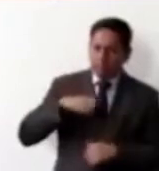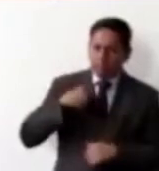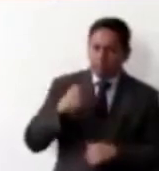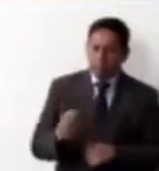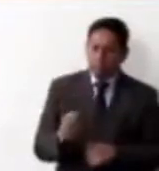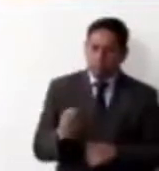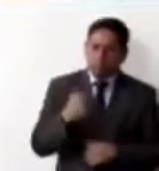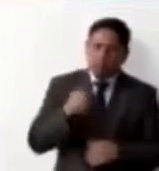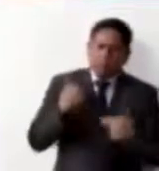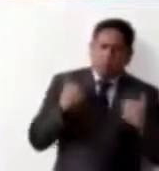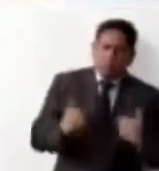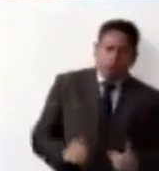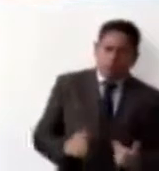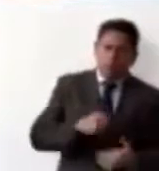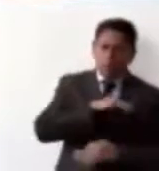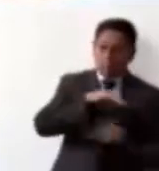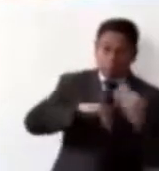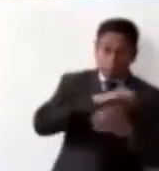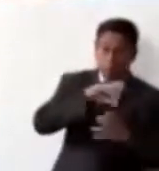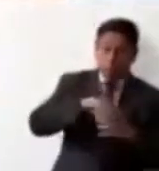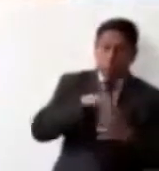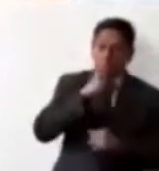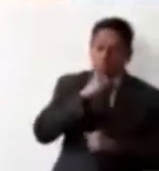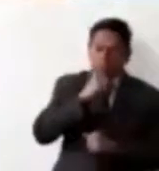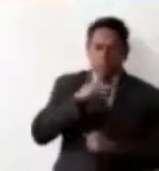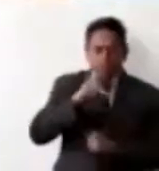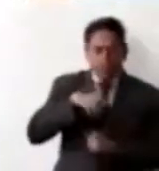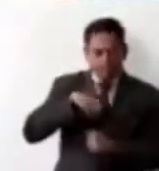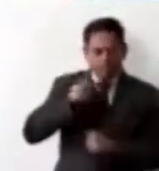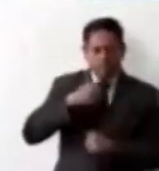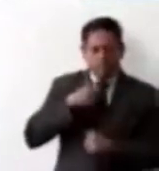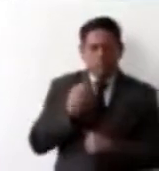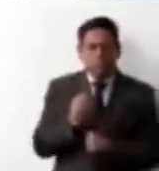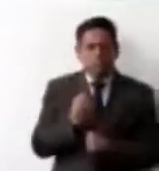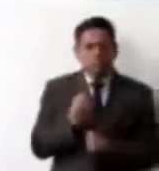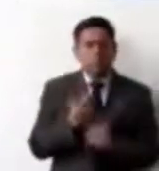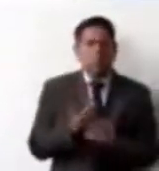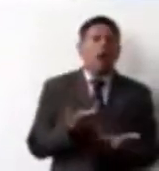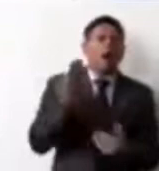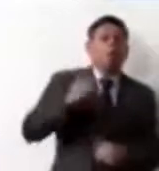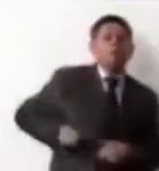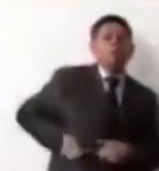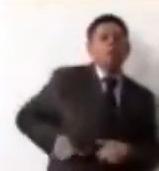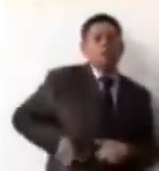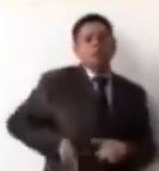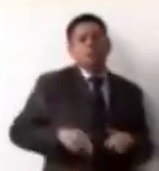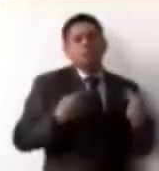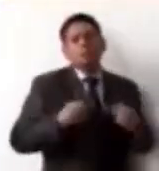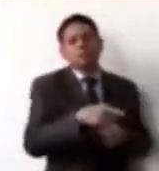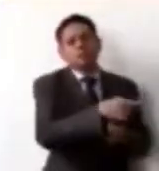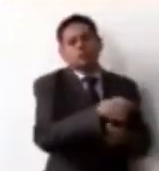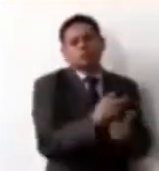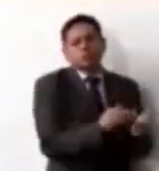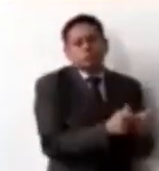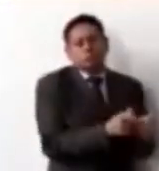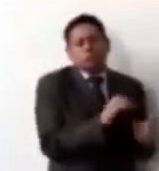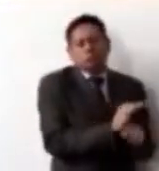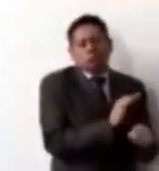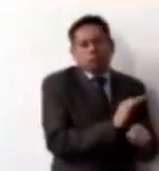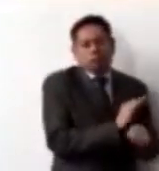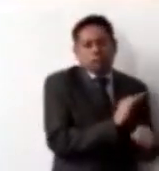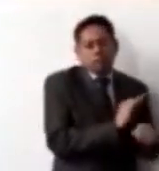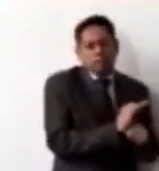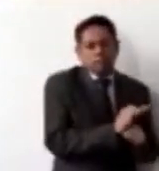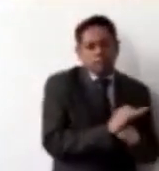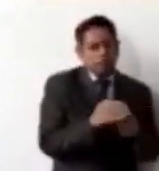ahora no va a estar al servicio de una minoría rapaz. No va a estar al servicio